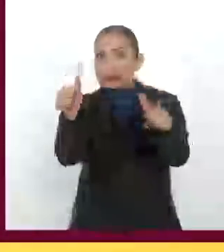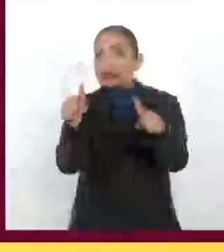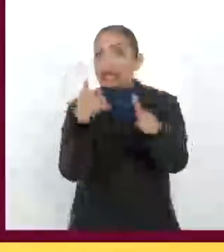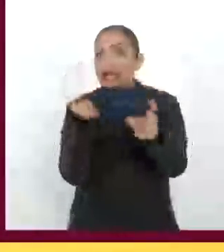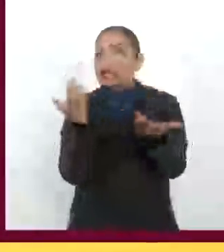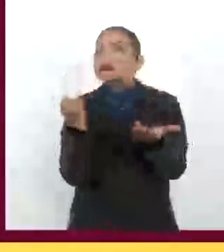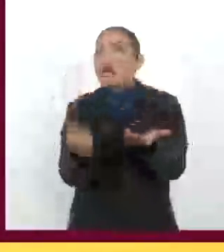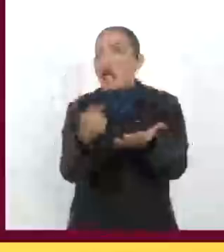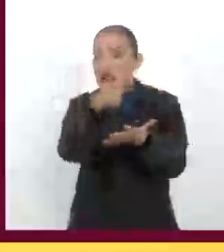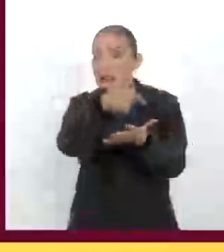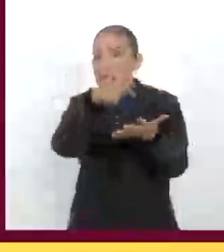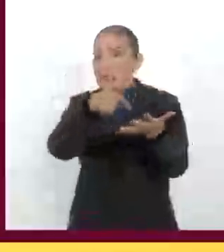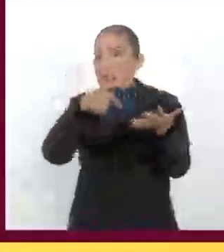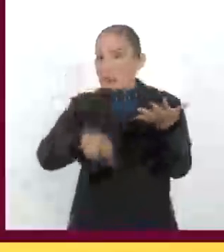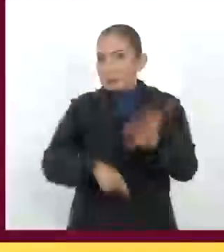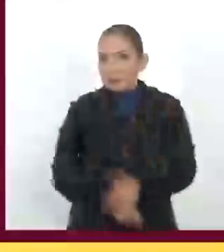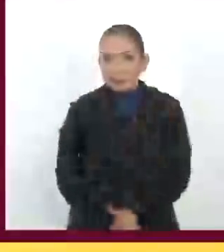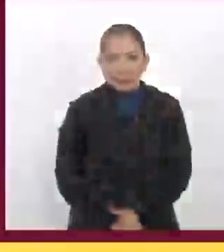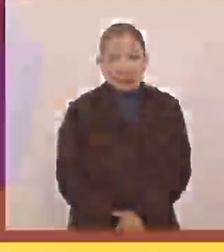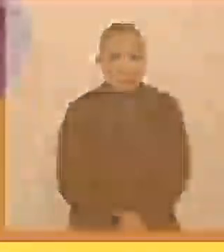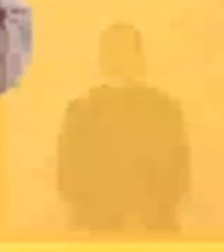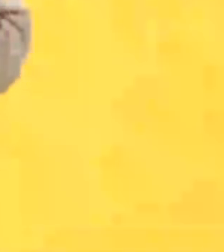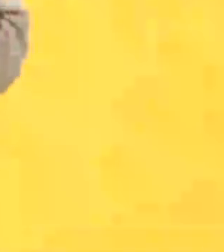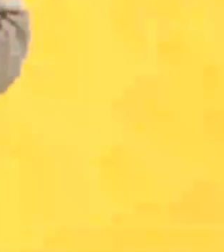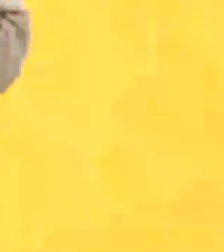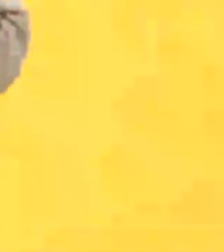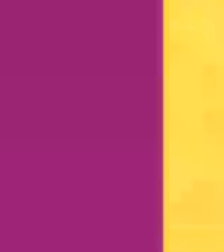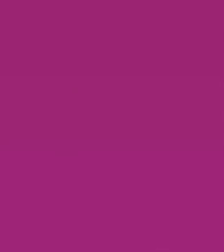presten atención a los principios que se mencionarán.